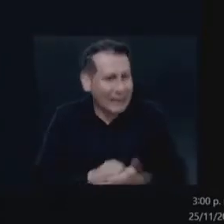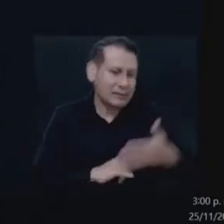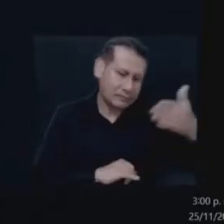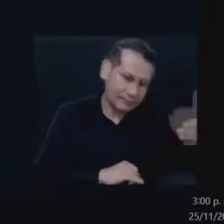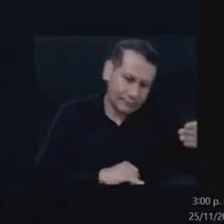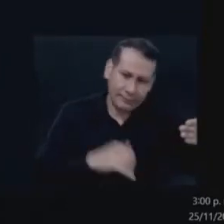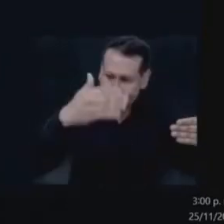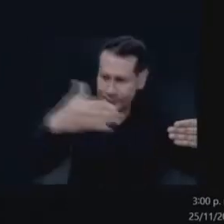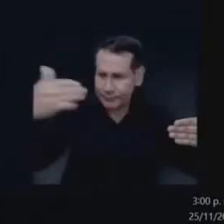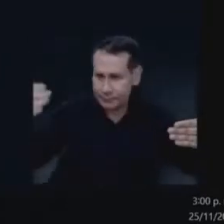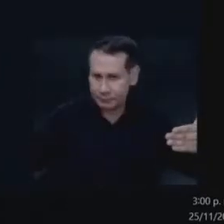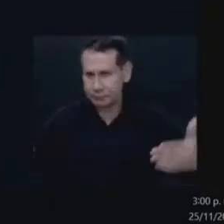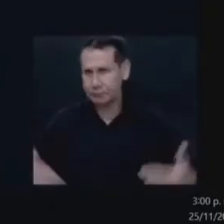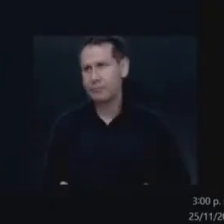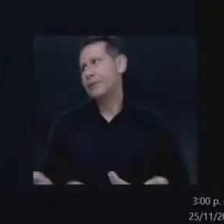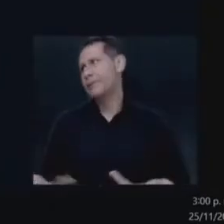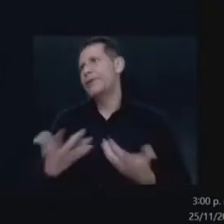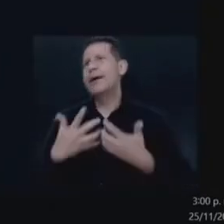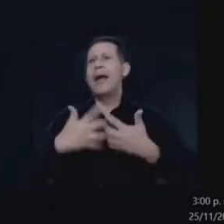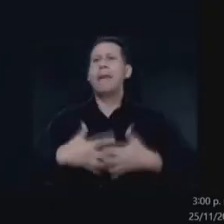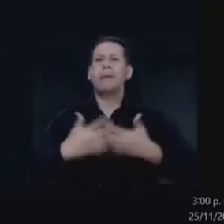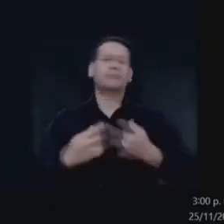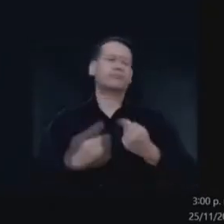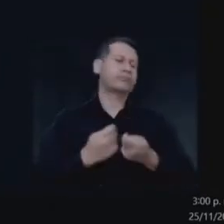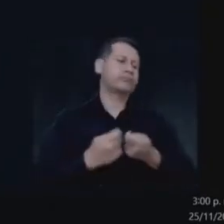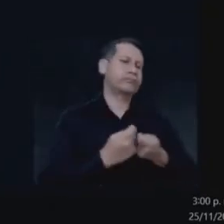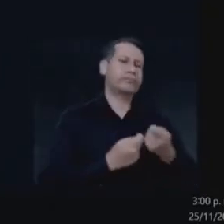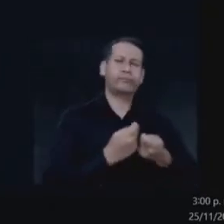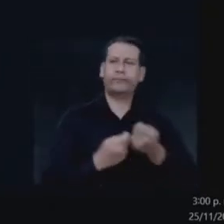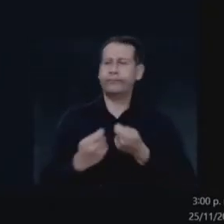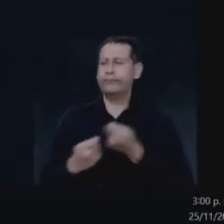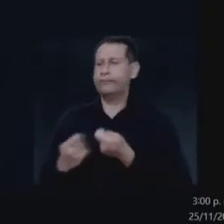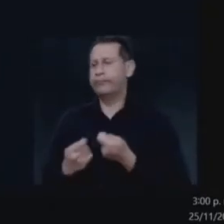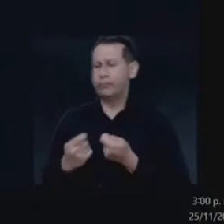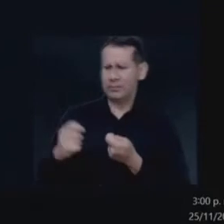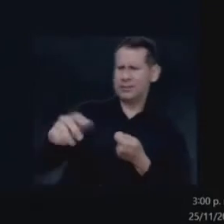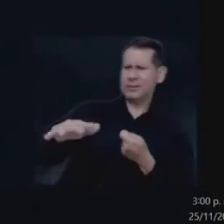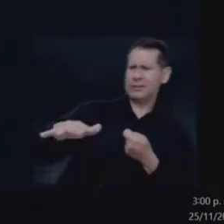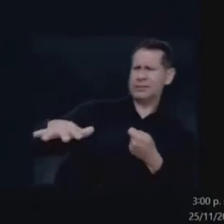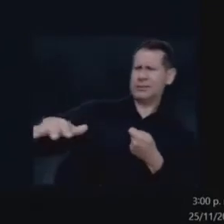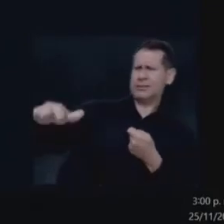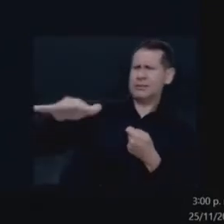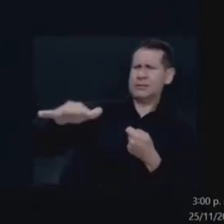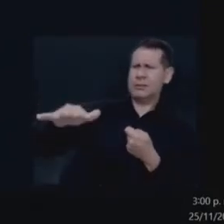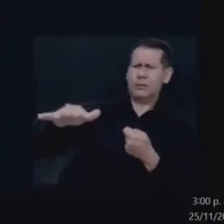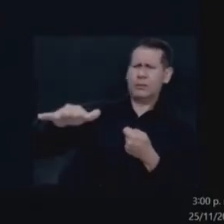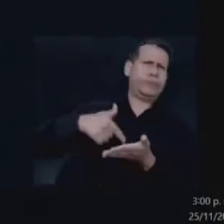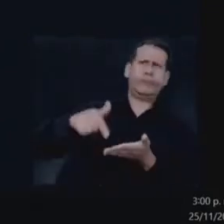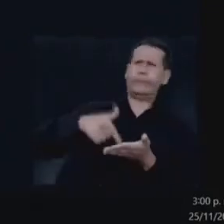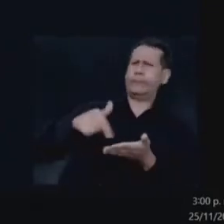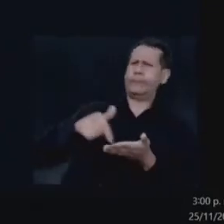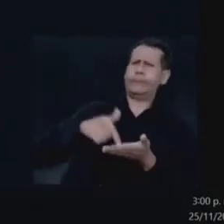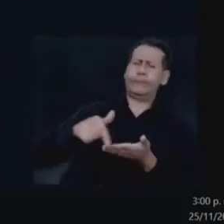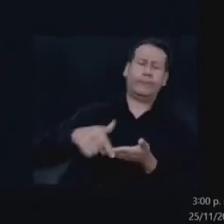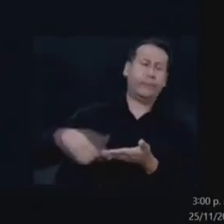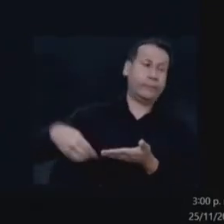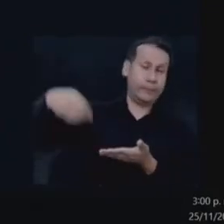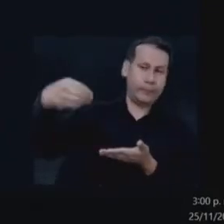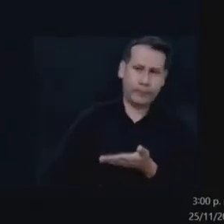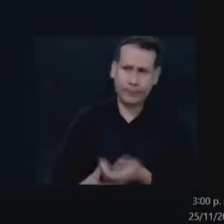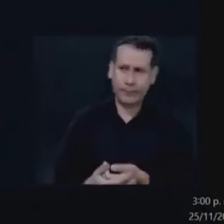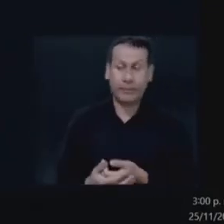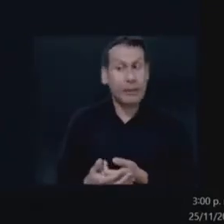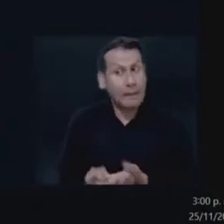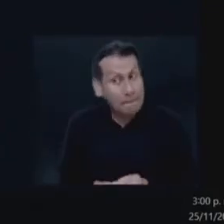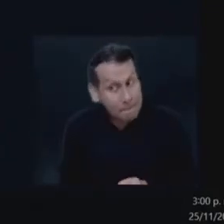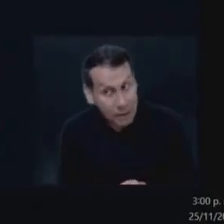porque si una empresa comercial tuviera que desplegar infraestructura en esos lugares, los costos para ellos serían elevadísimos. Y para los locales no son tan elevados.